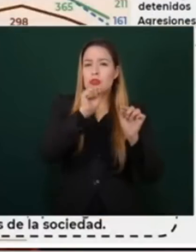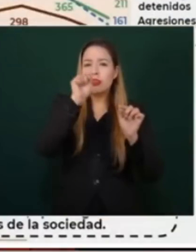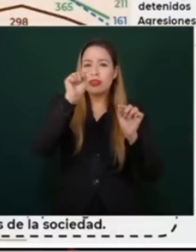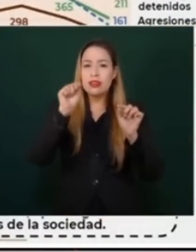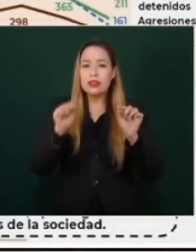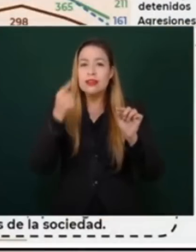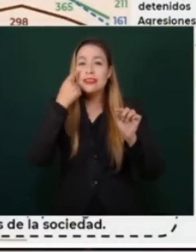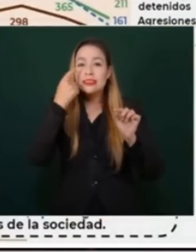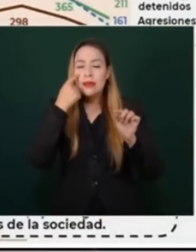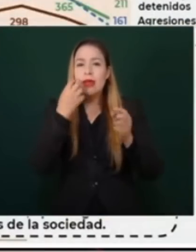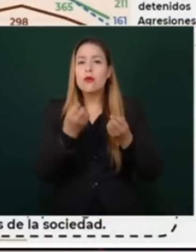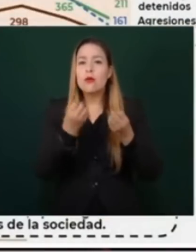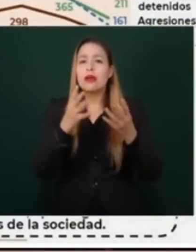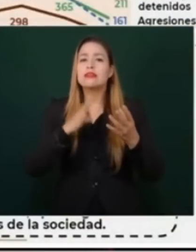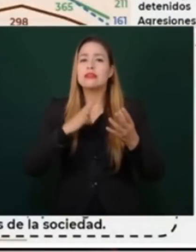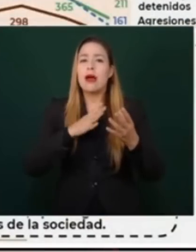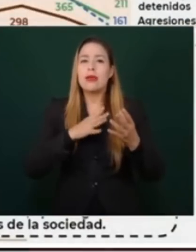son el número de agresiones.